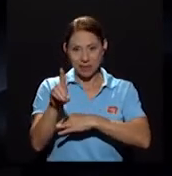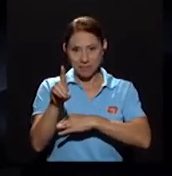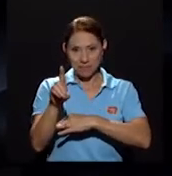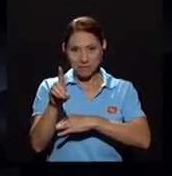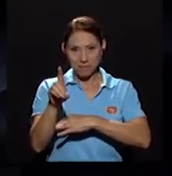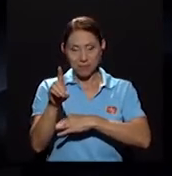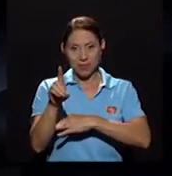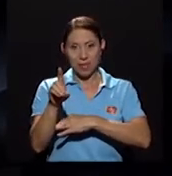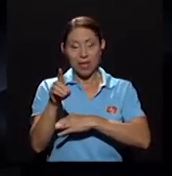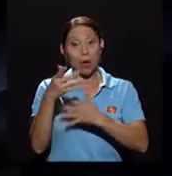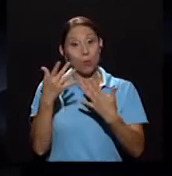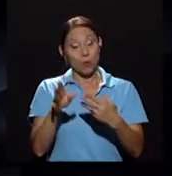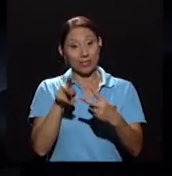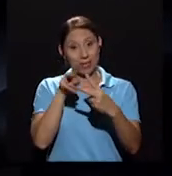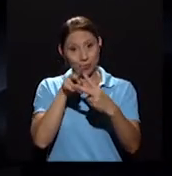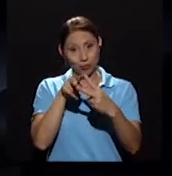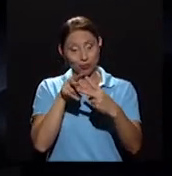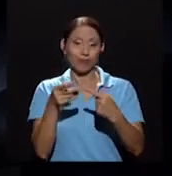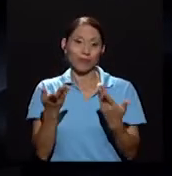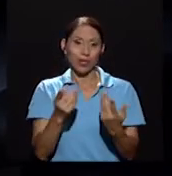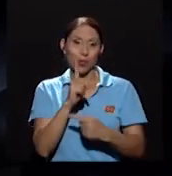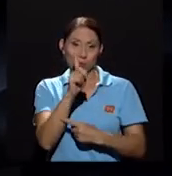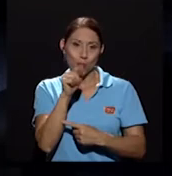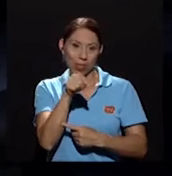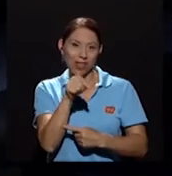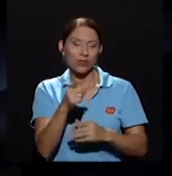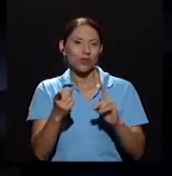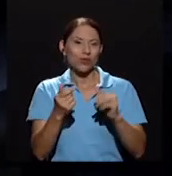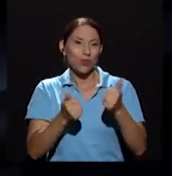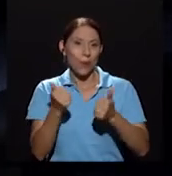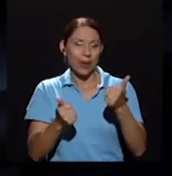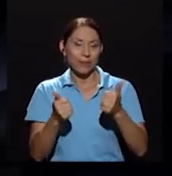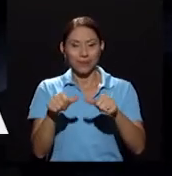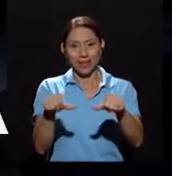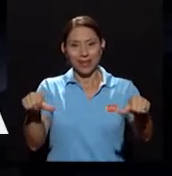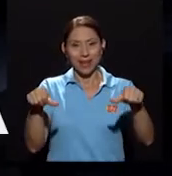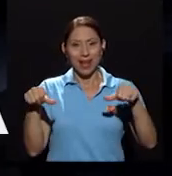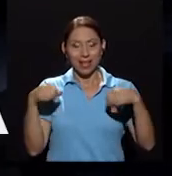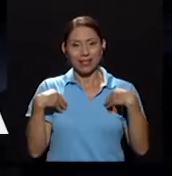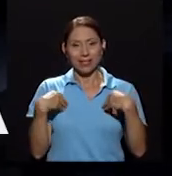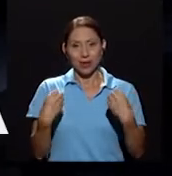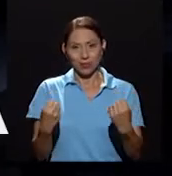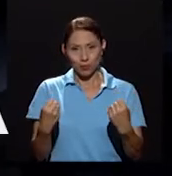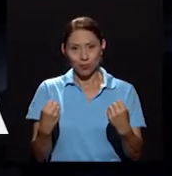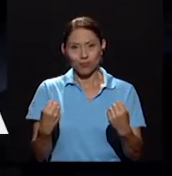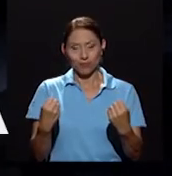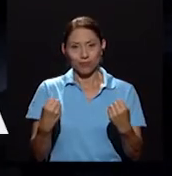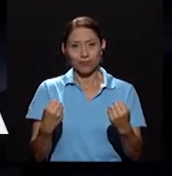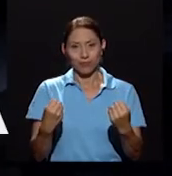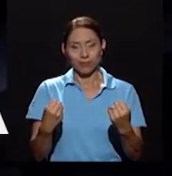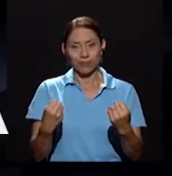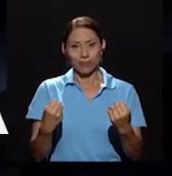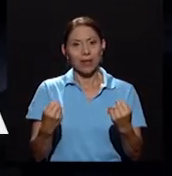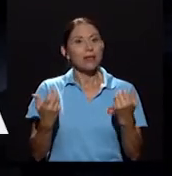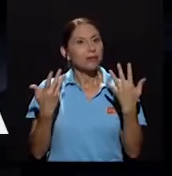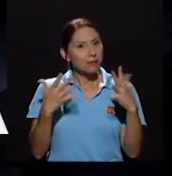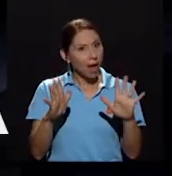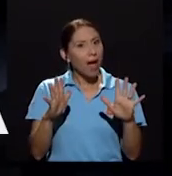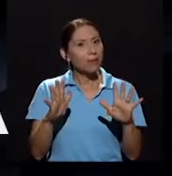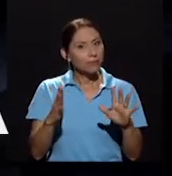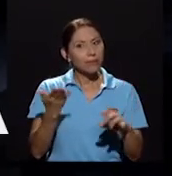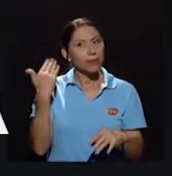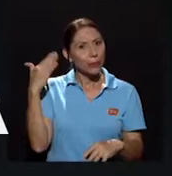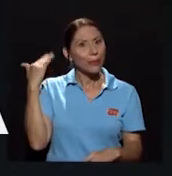pues el ministerio de salud o el área de salud hace ya bastantes